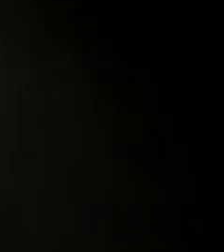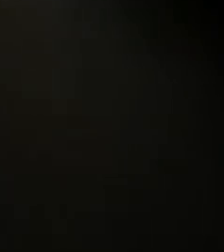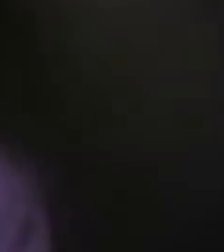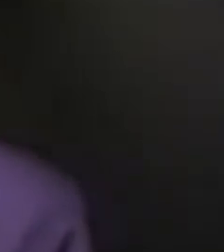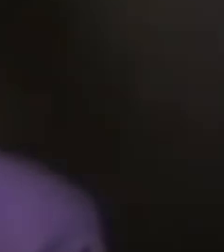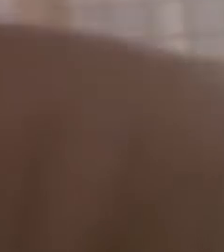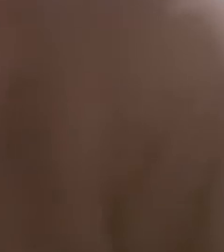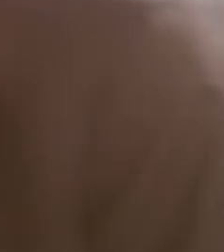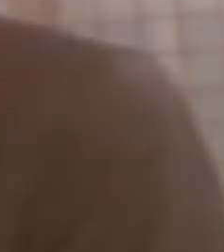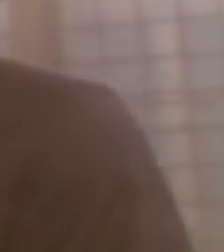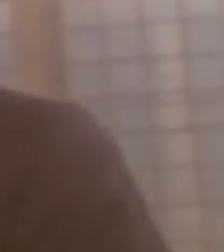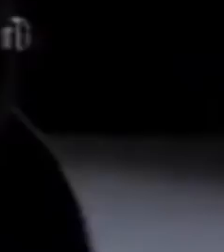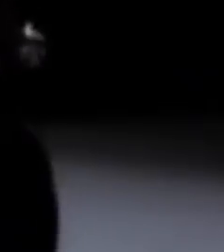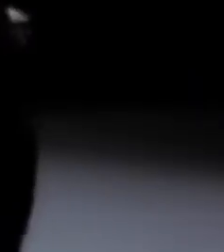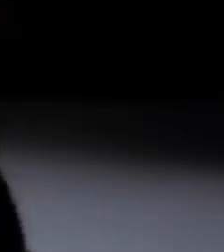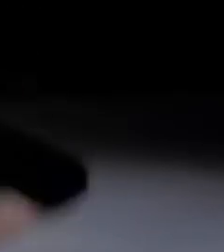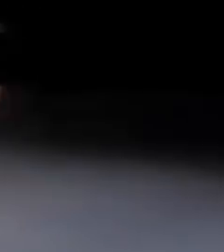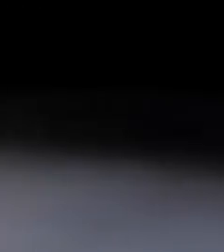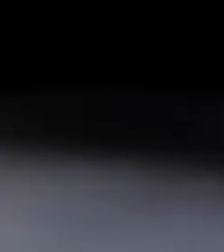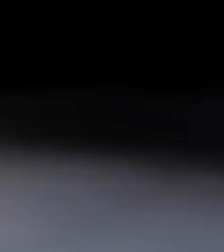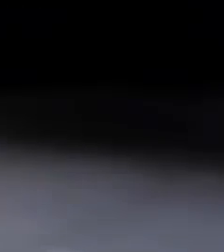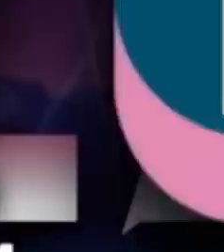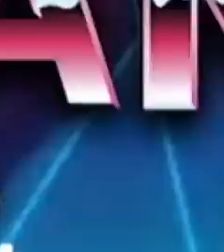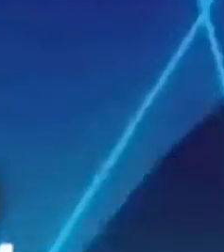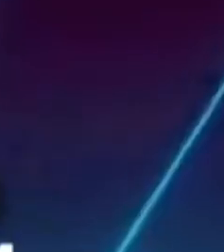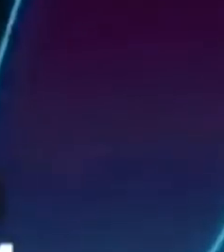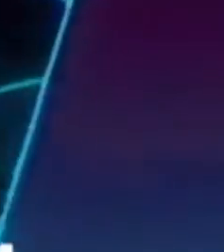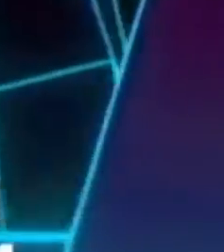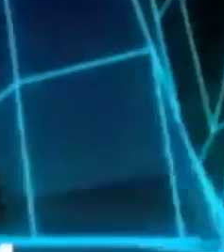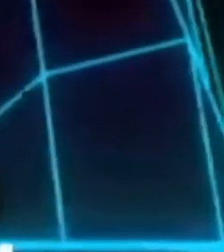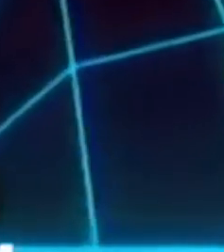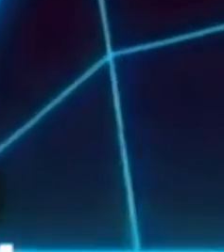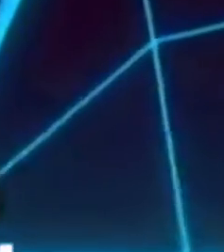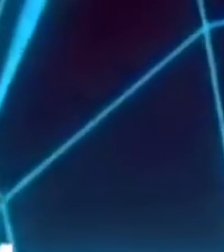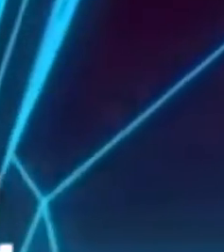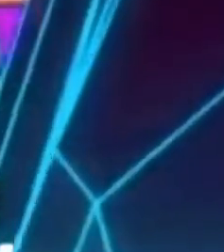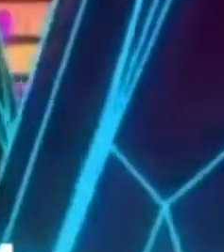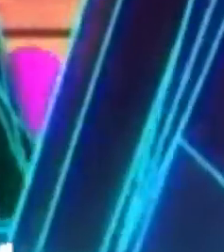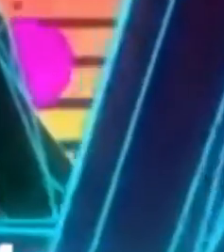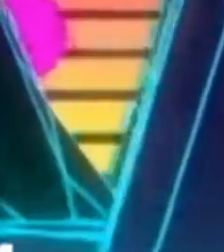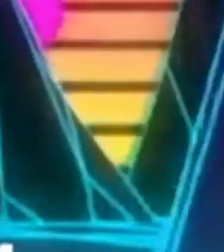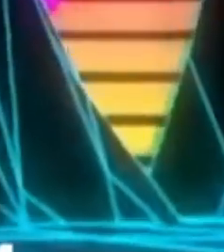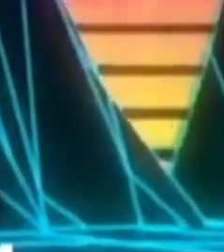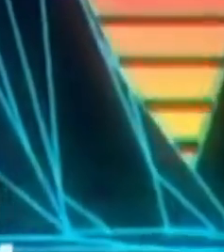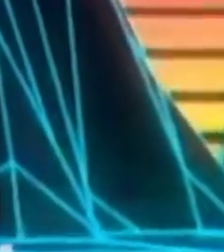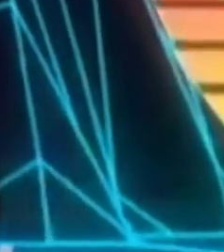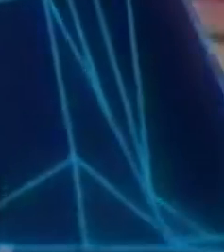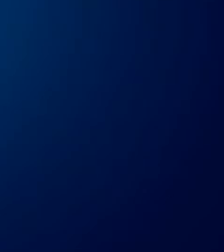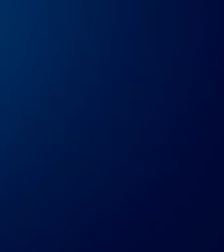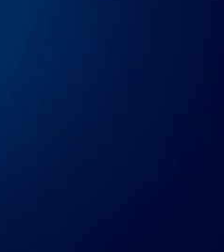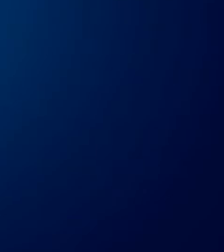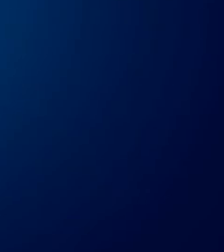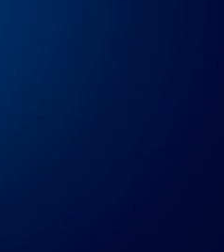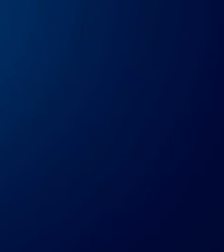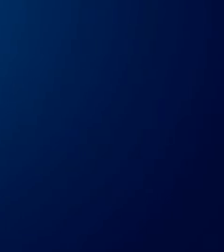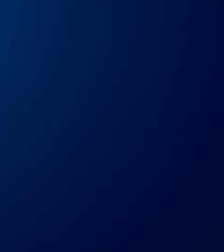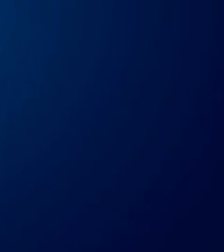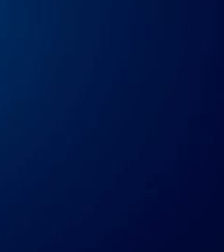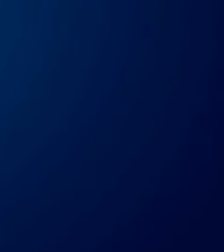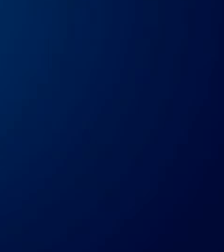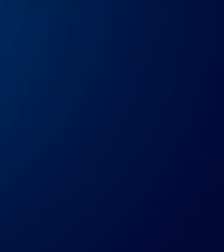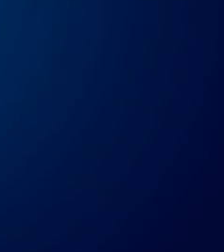Los sábados a las 10 de la noche y los domingos a las 6:30 de la mañana. Aquí en 13, Costa